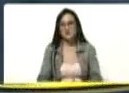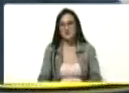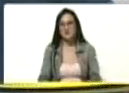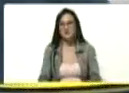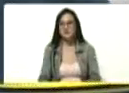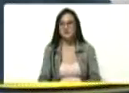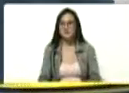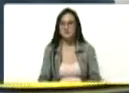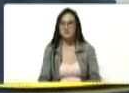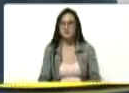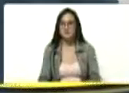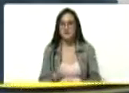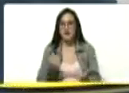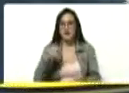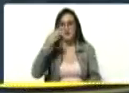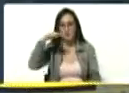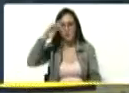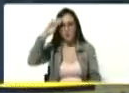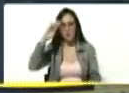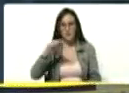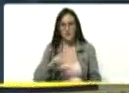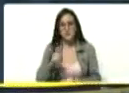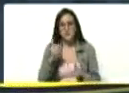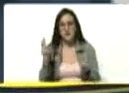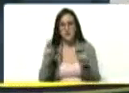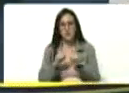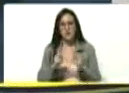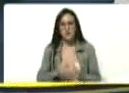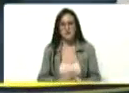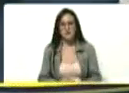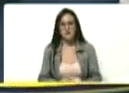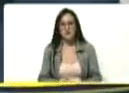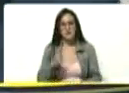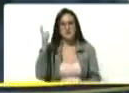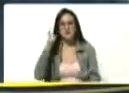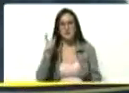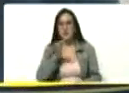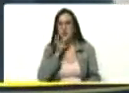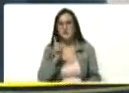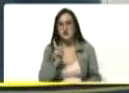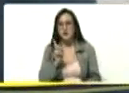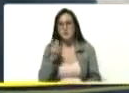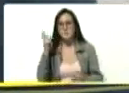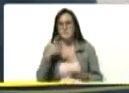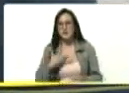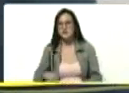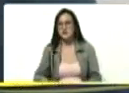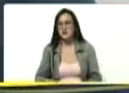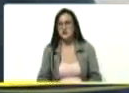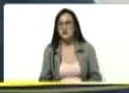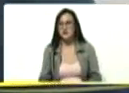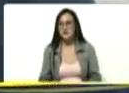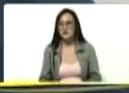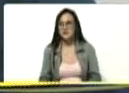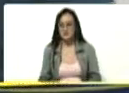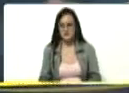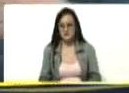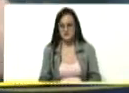aquí en La Habana. El primer encuentro, Chávez todavía no era presidente, pero